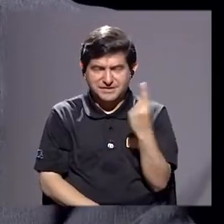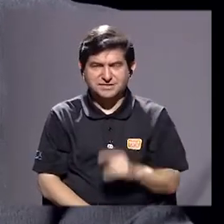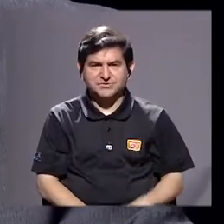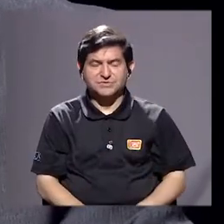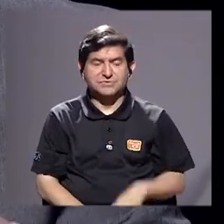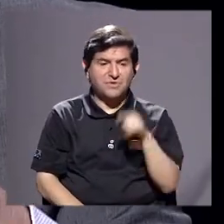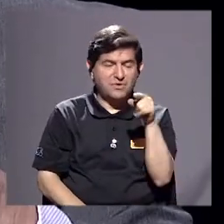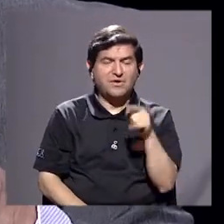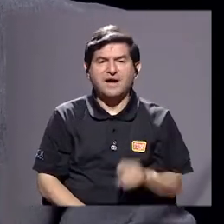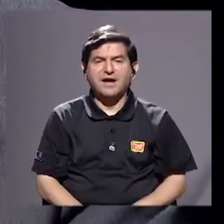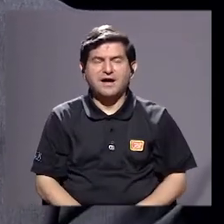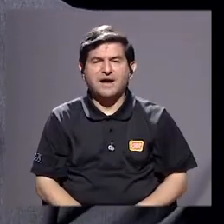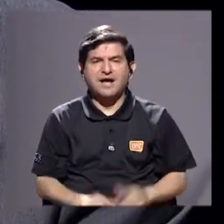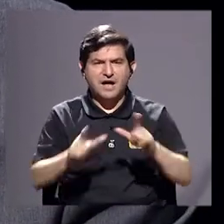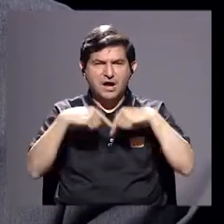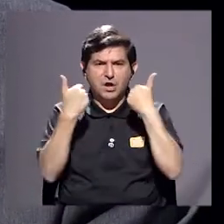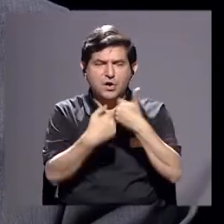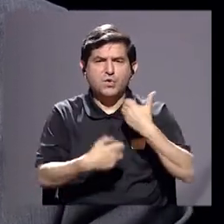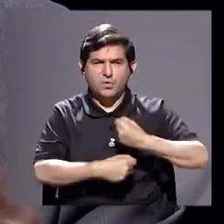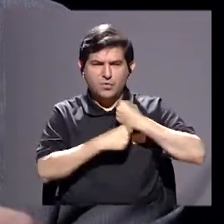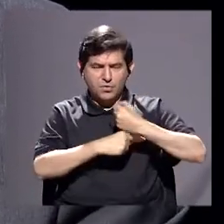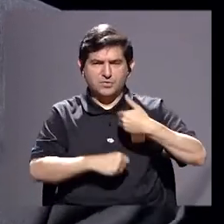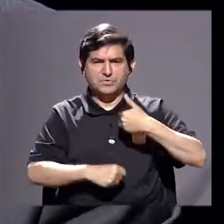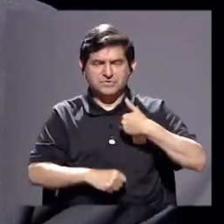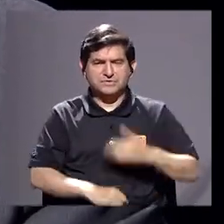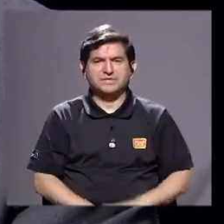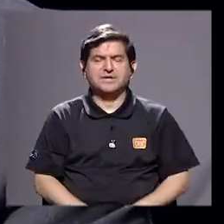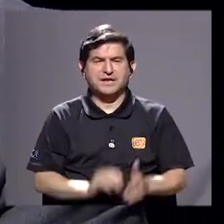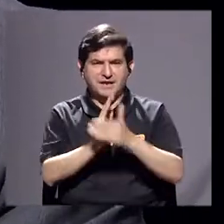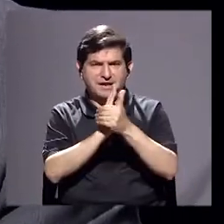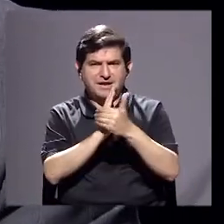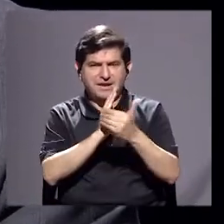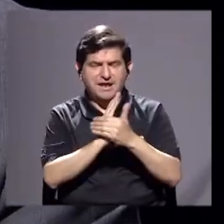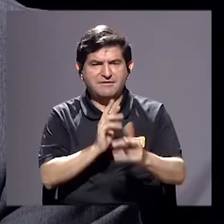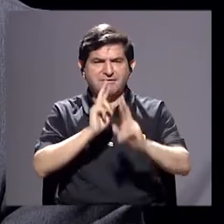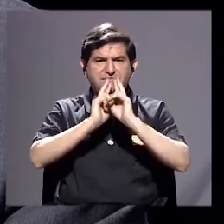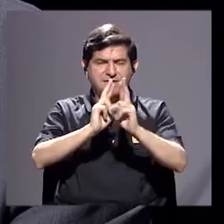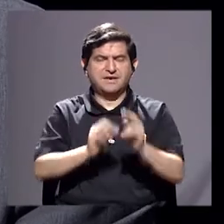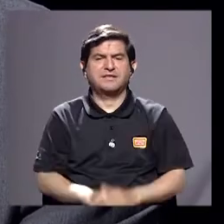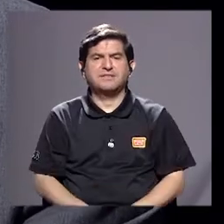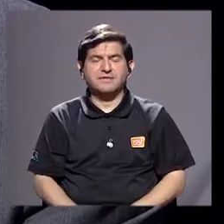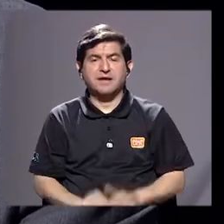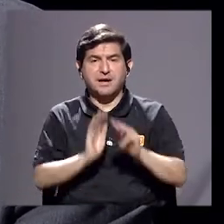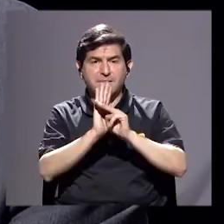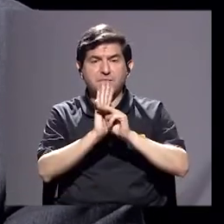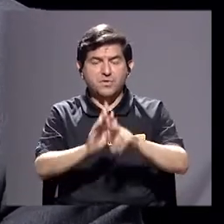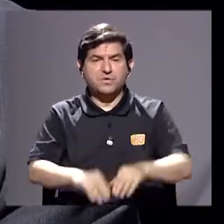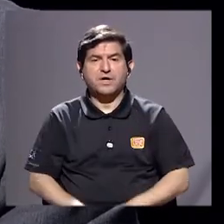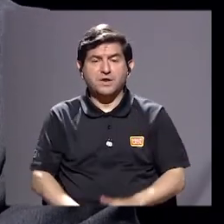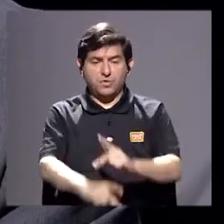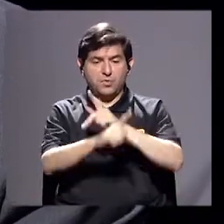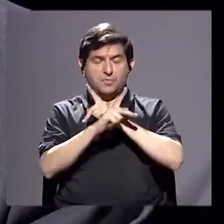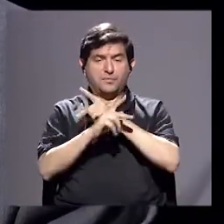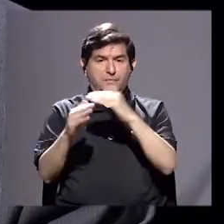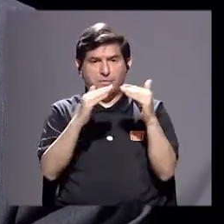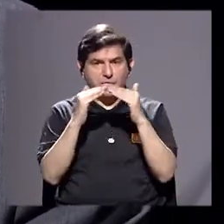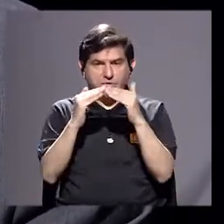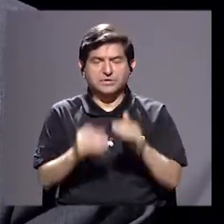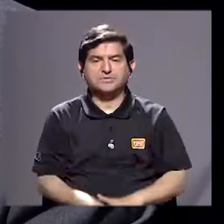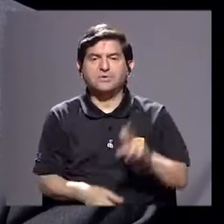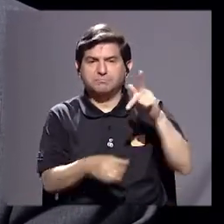armadas son las que tienen la capacidad instalada para responder el modelo de protección civil busca la